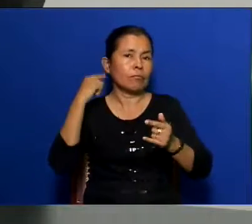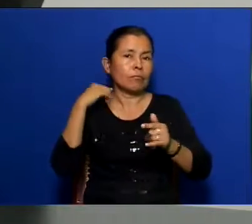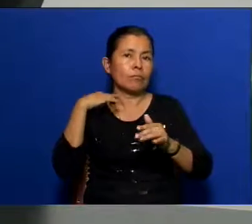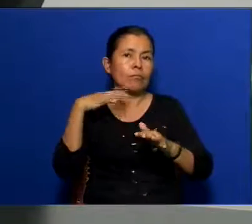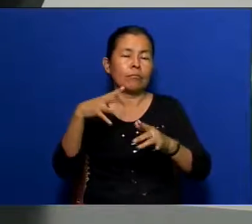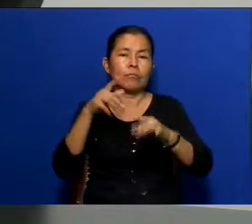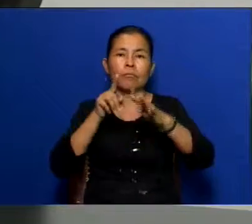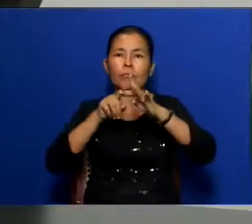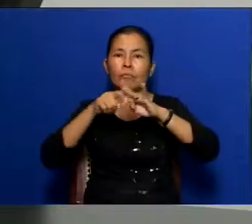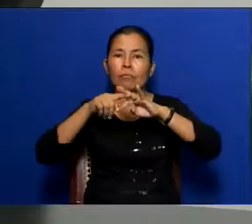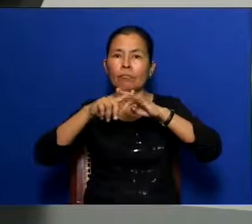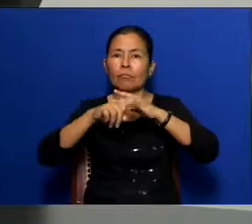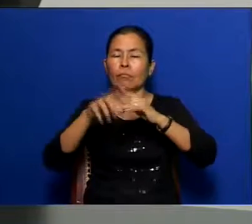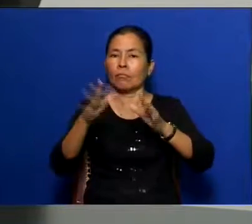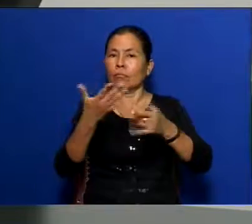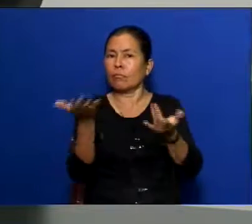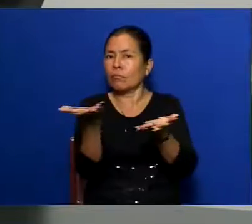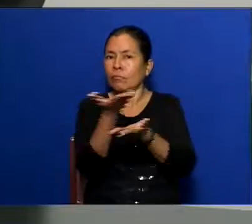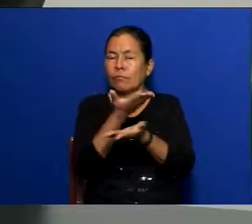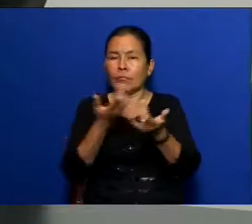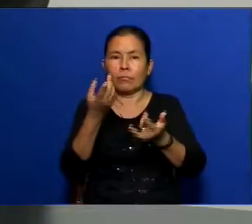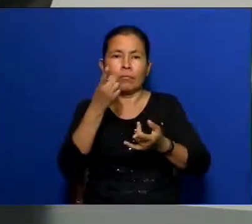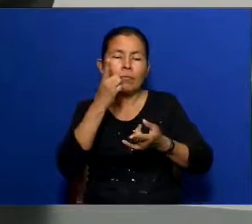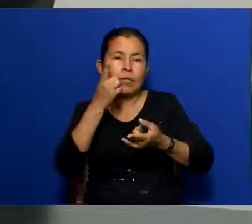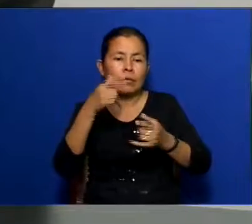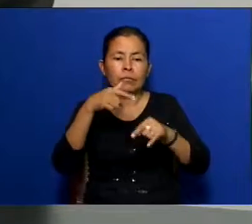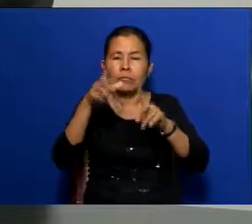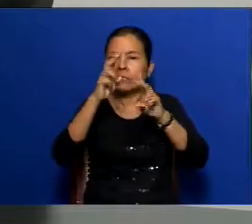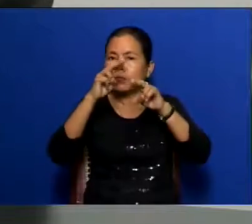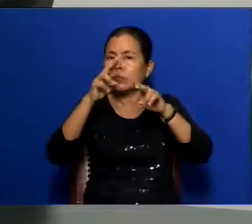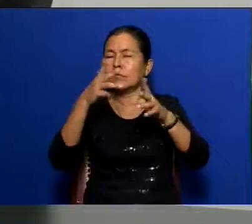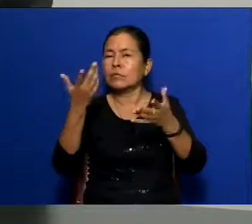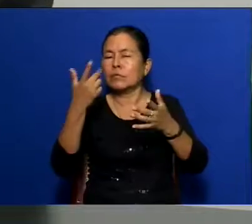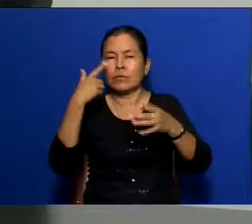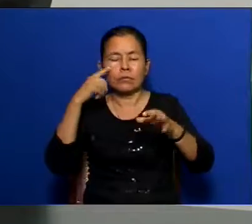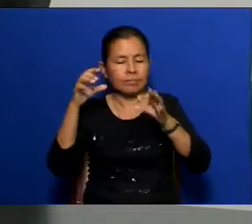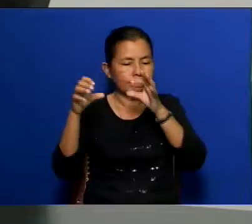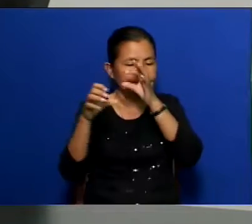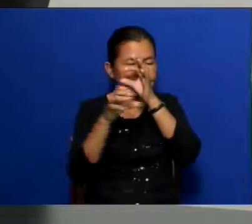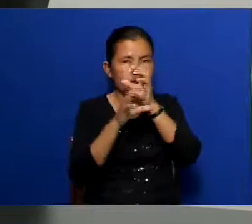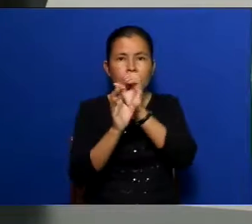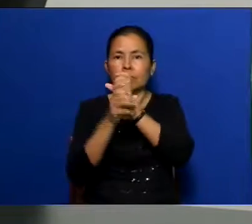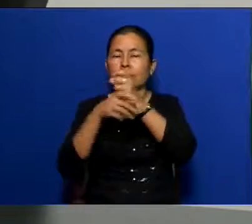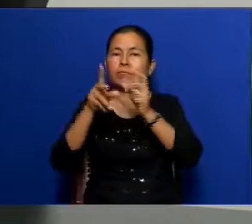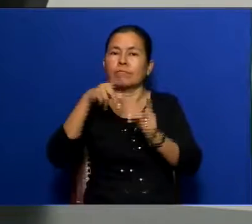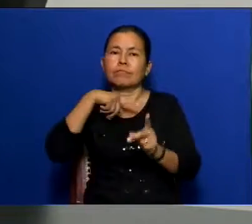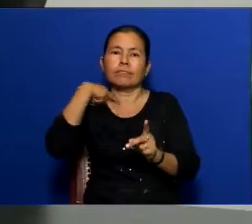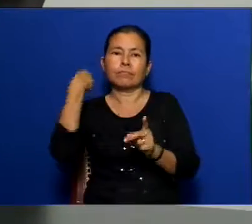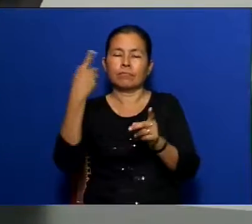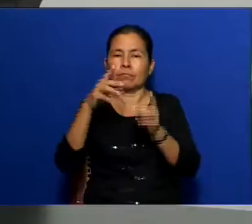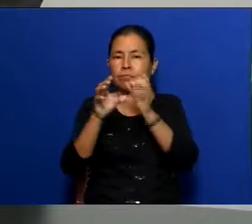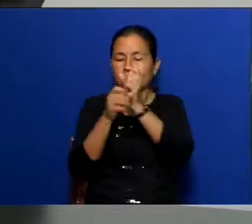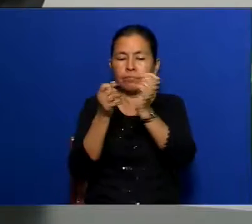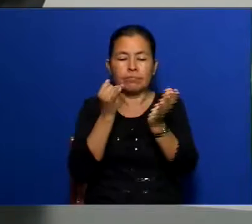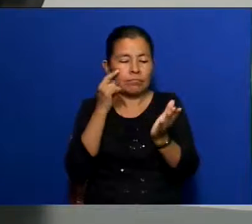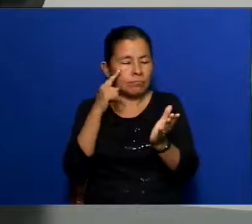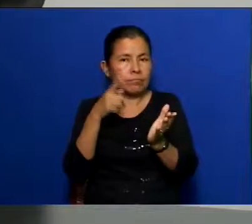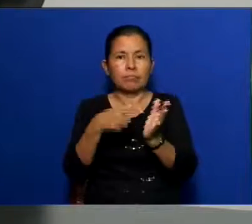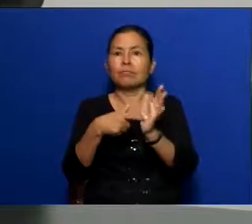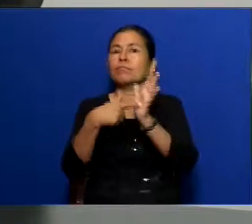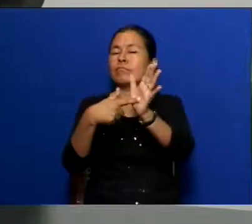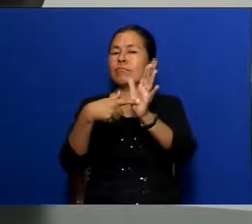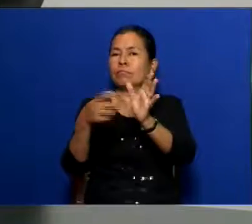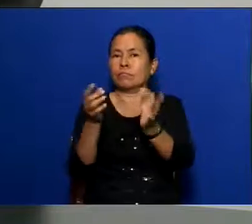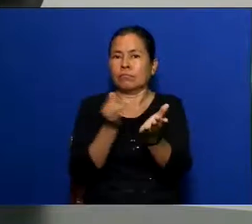la psicología, de la odontología y exámenes de laboratorio para proporcionar pruebas científicas. Cuando digo